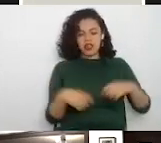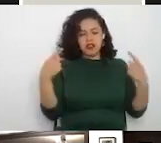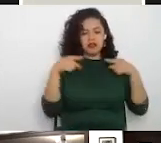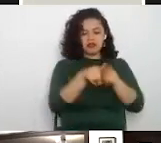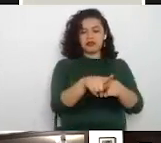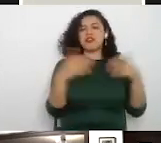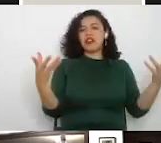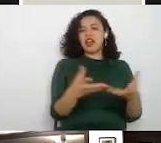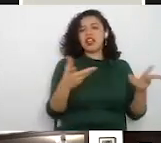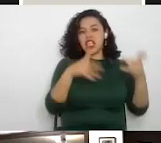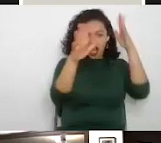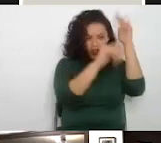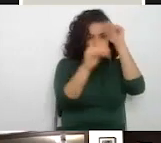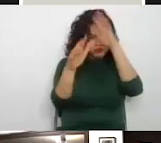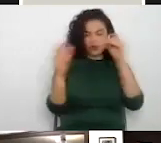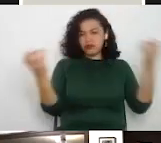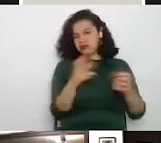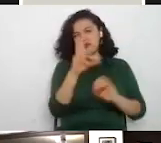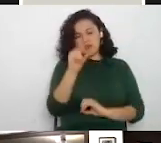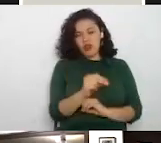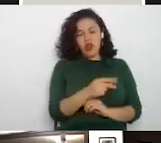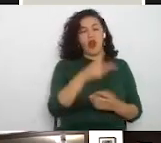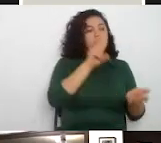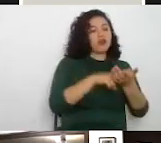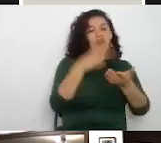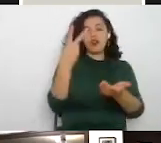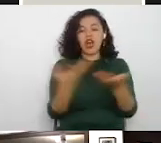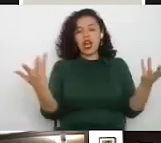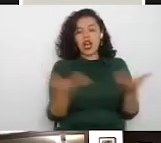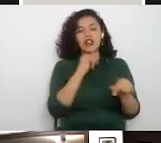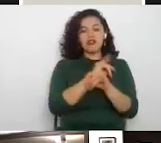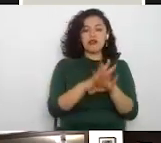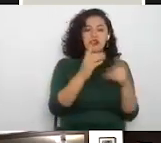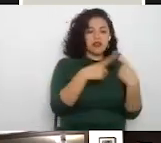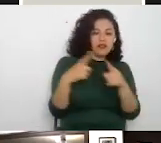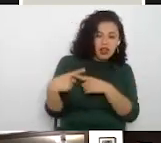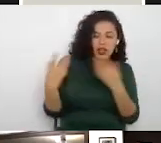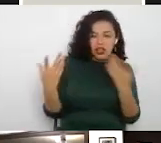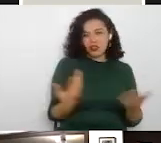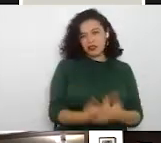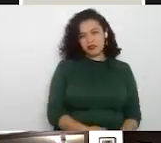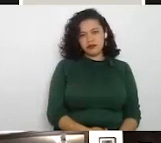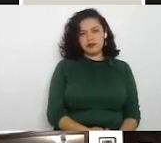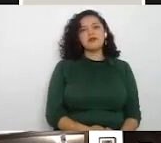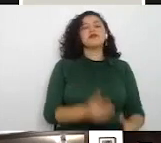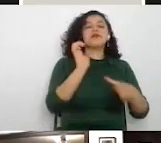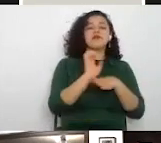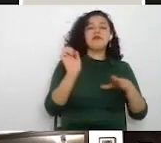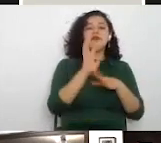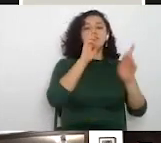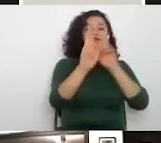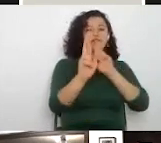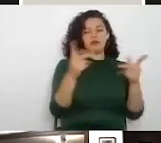no se hacen, o las hacen las dos áreas y las dos con información diferente y entonces tienen resultados diferentes. Esto es